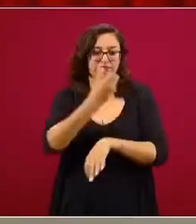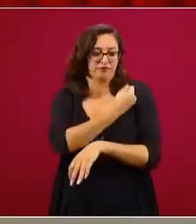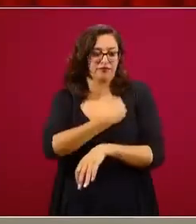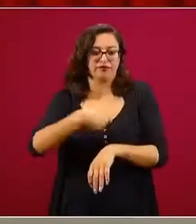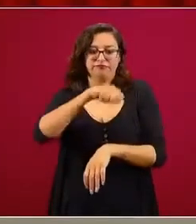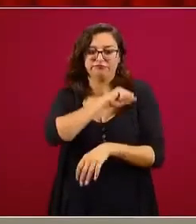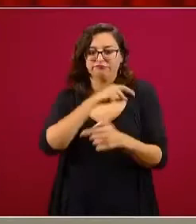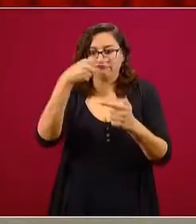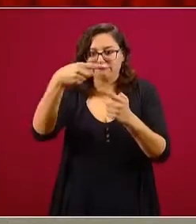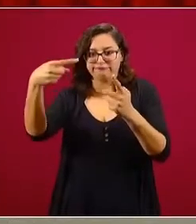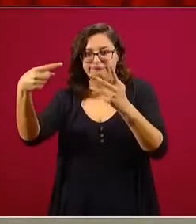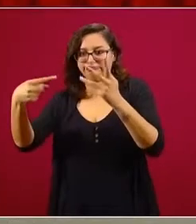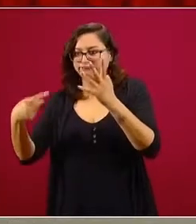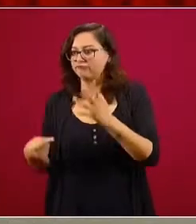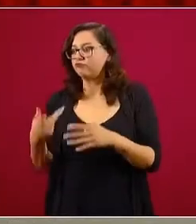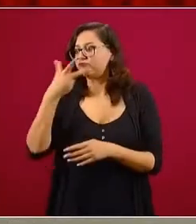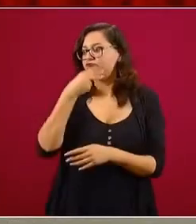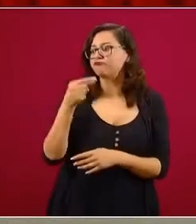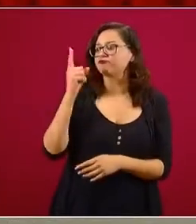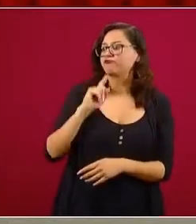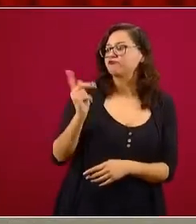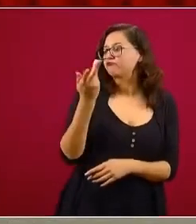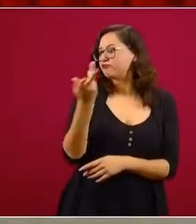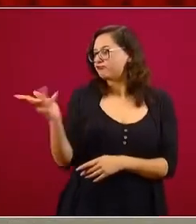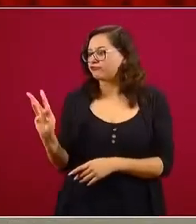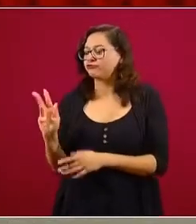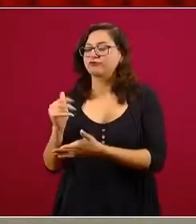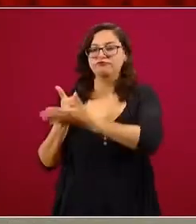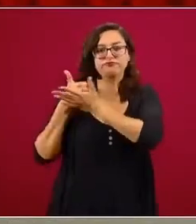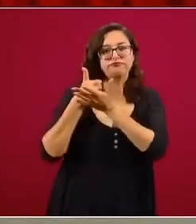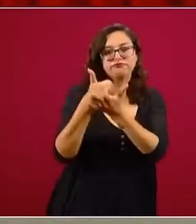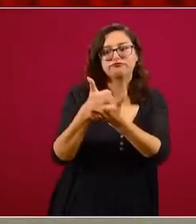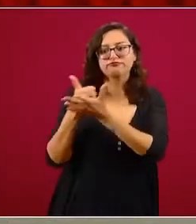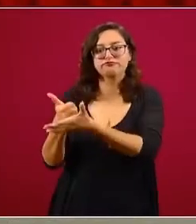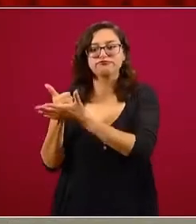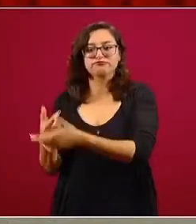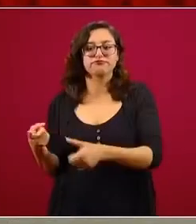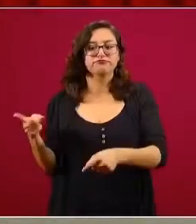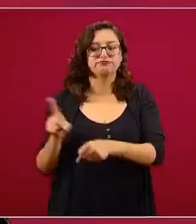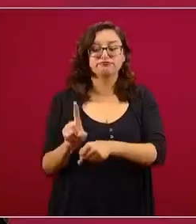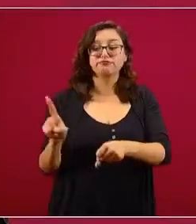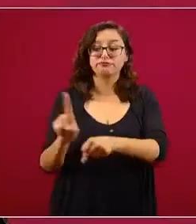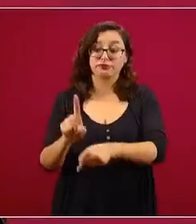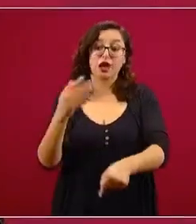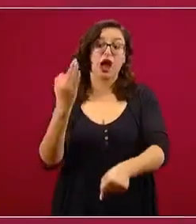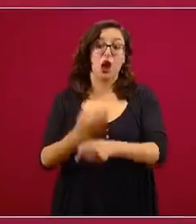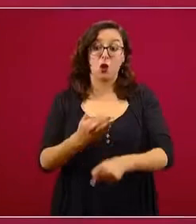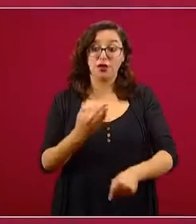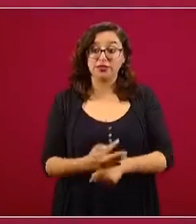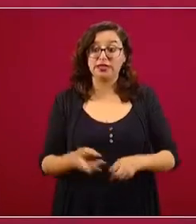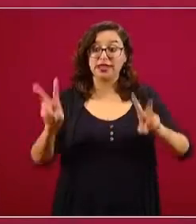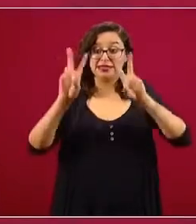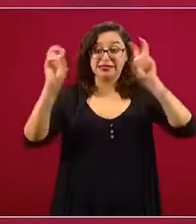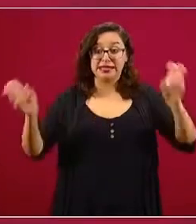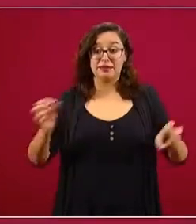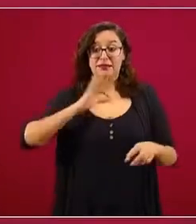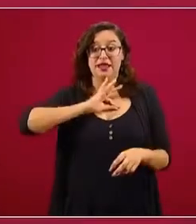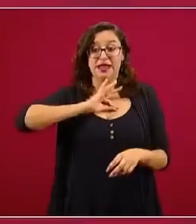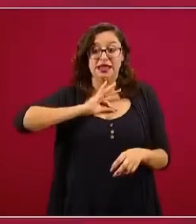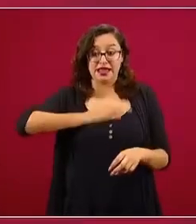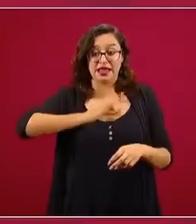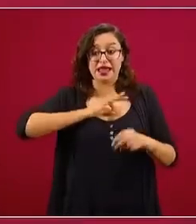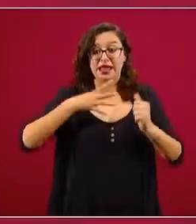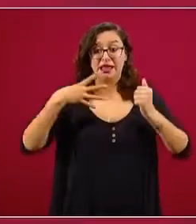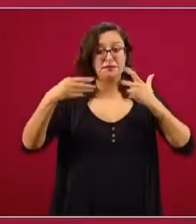trabajo social, ellos y ellas contribuyen el día a día, lógicamente mucho más ahora en la epidemia, pero lo han hecho siempre y desde